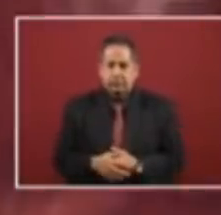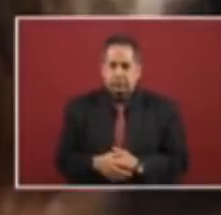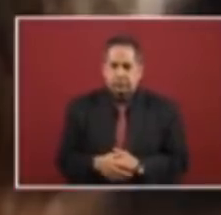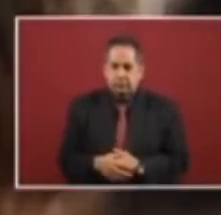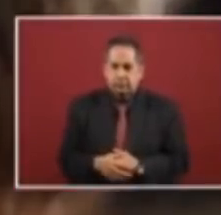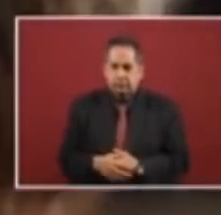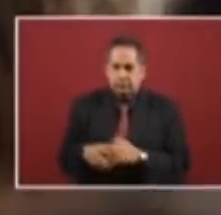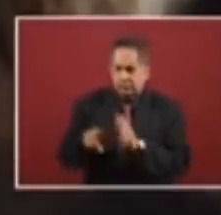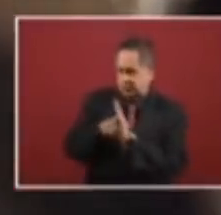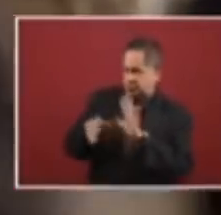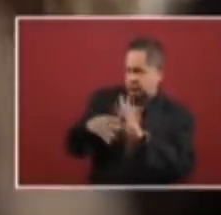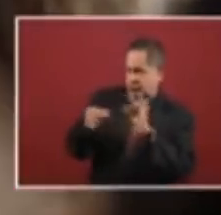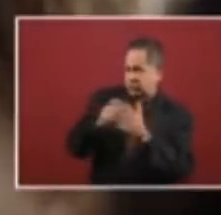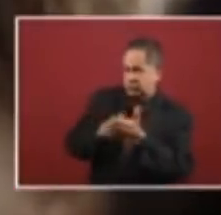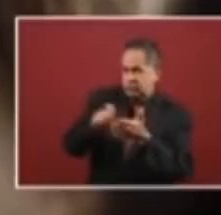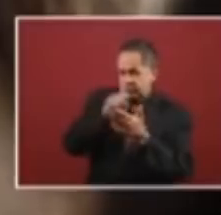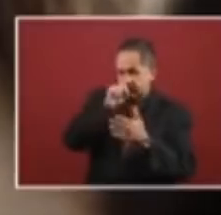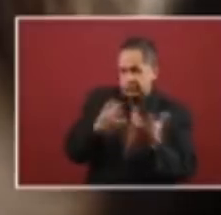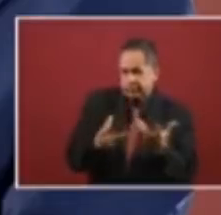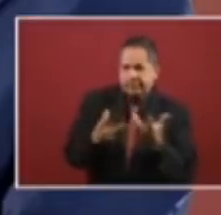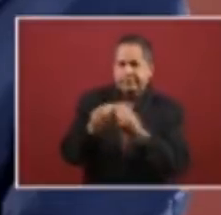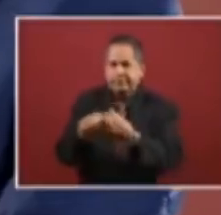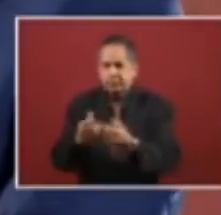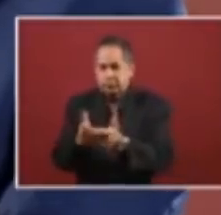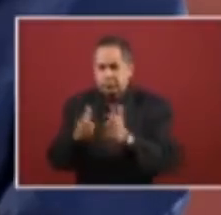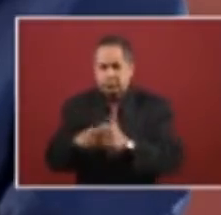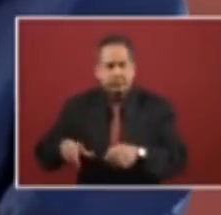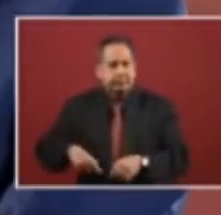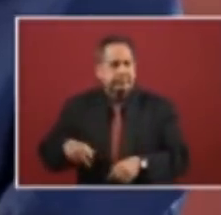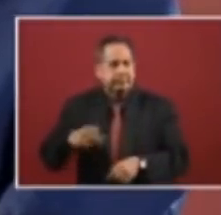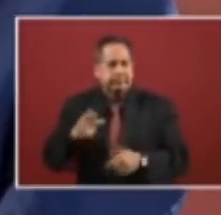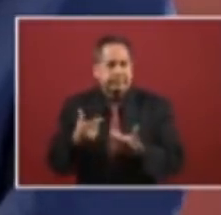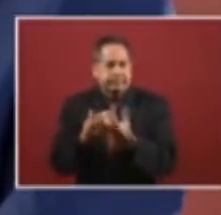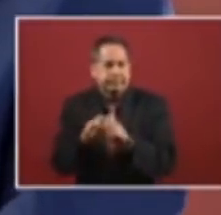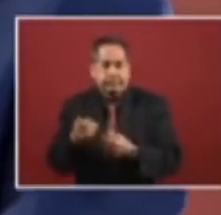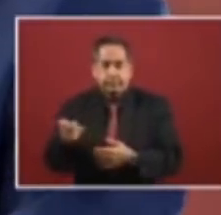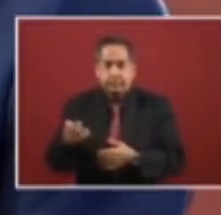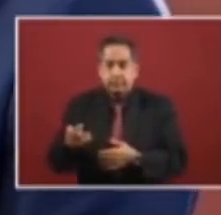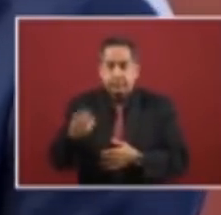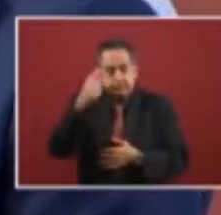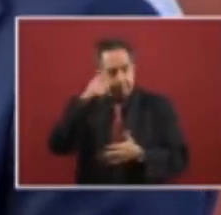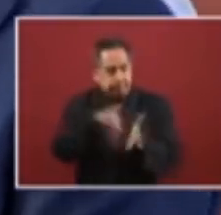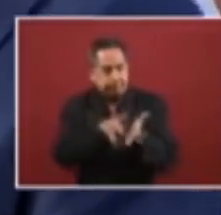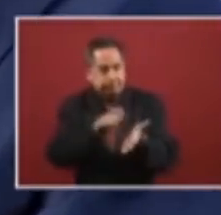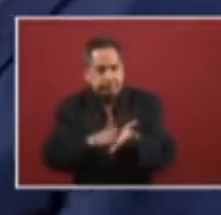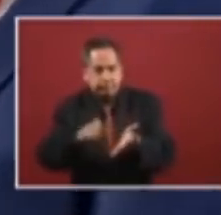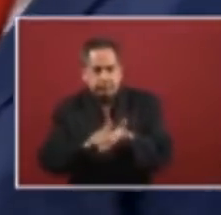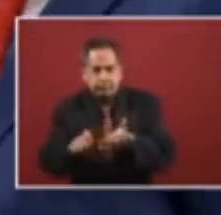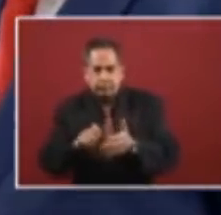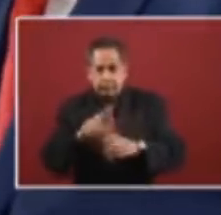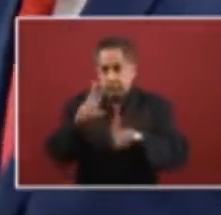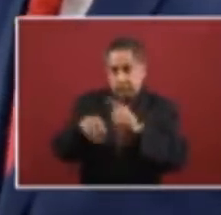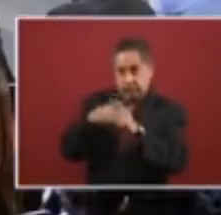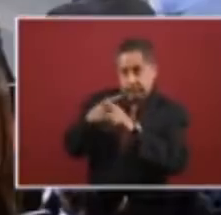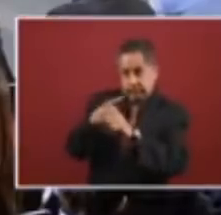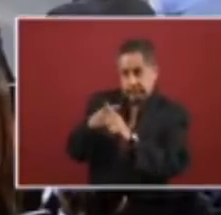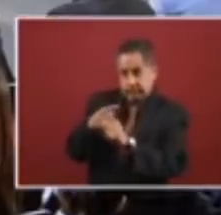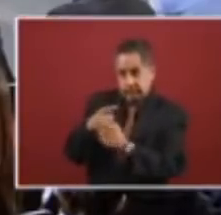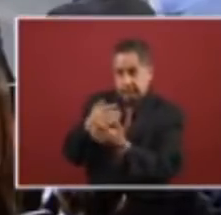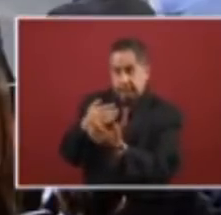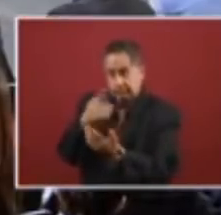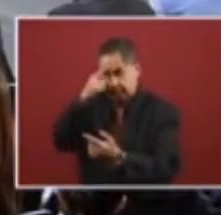Editorializar es también tomar partido, presidente. Sí, pero... O sea, usted pide que editorialicen nada más a favor de usted. Para